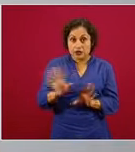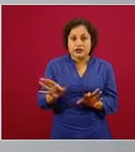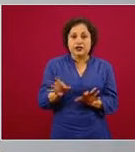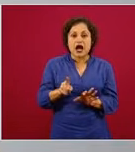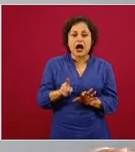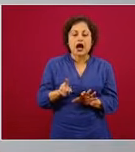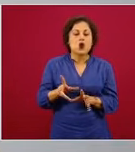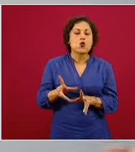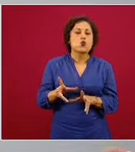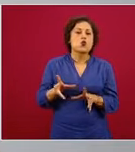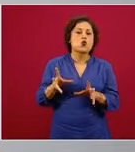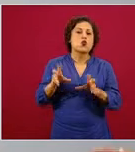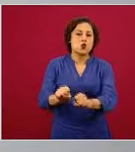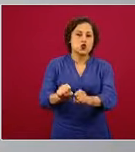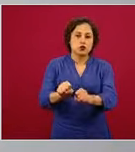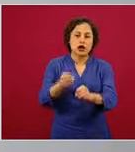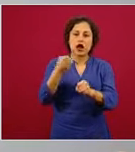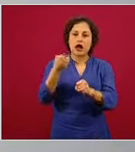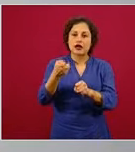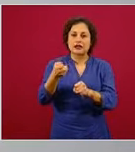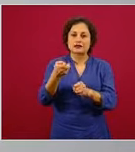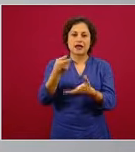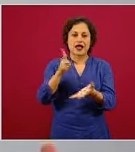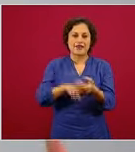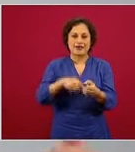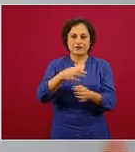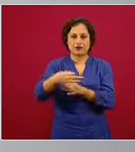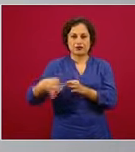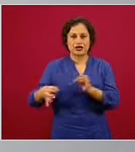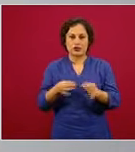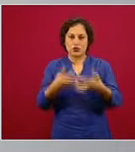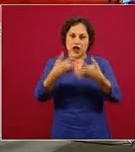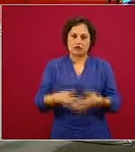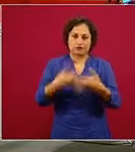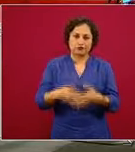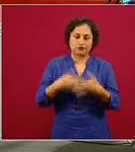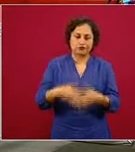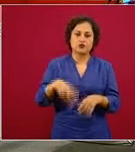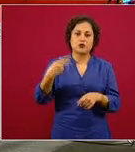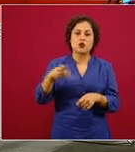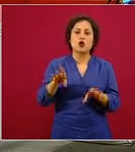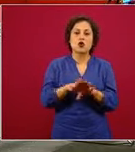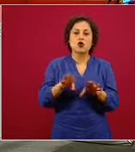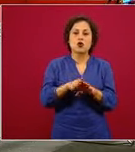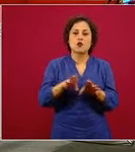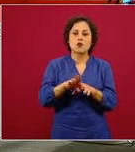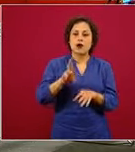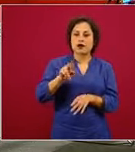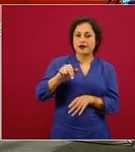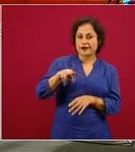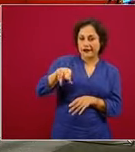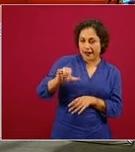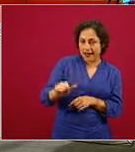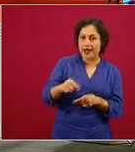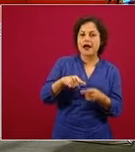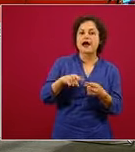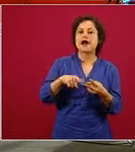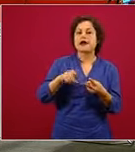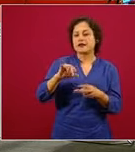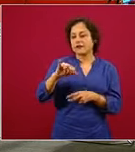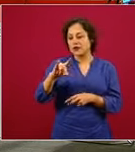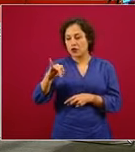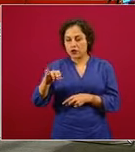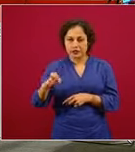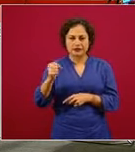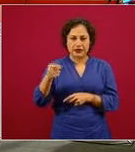fábrica, el sitio de producción de proteínas, de ensamblaje de moléculas como el RNA, de viriones y